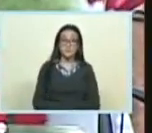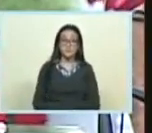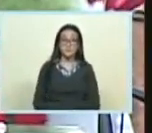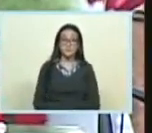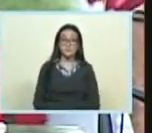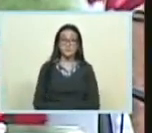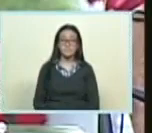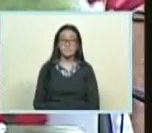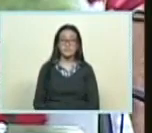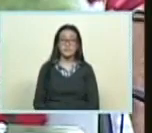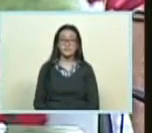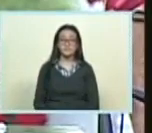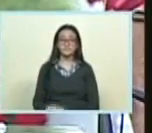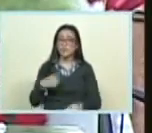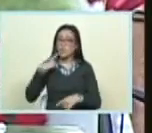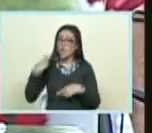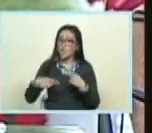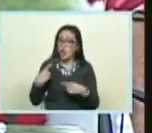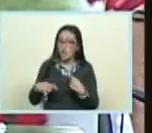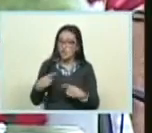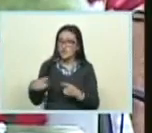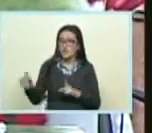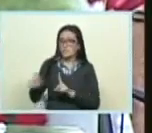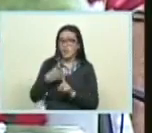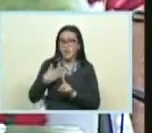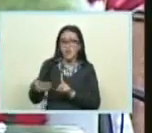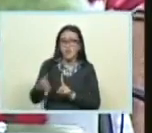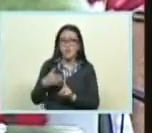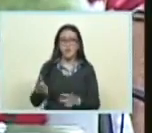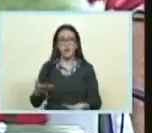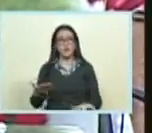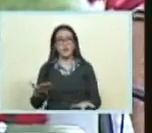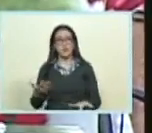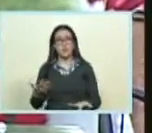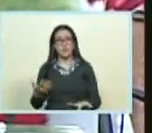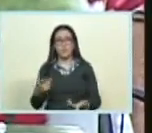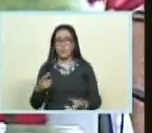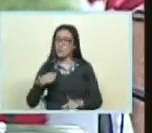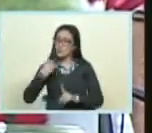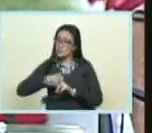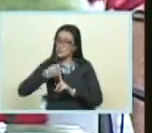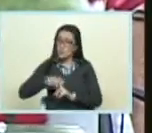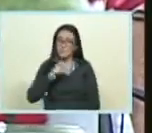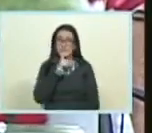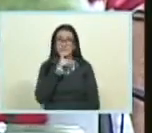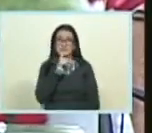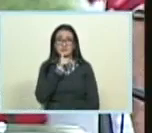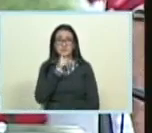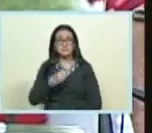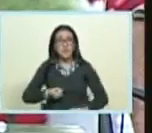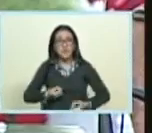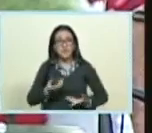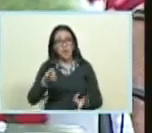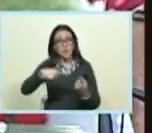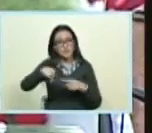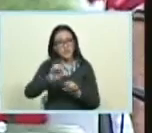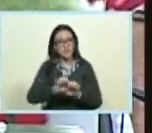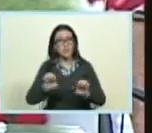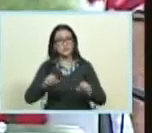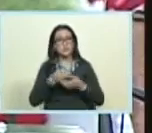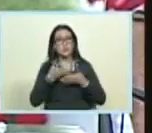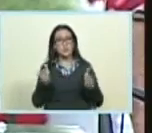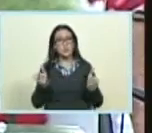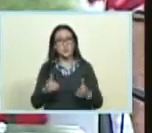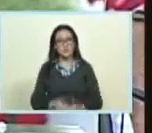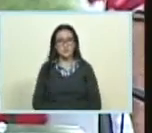Amenazado. Todos los días vilipendiado. Es una batalla compleja para garantizarle ¿qué? A ustedes la educación